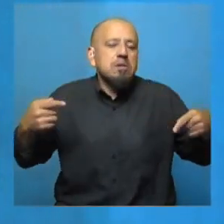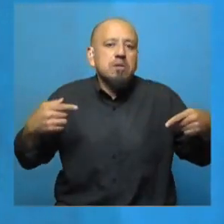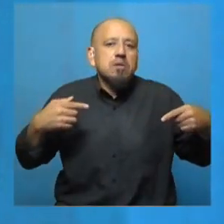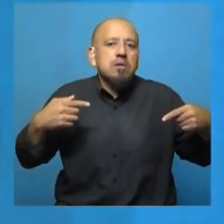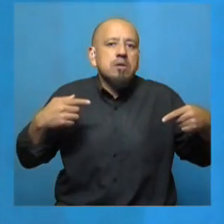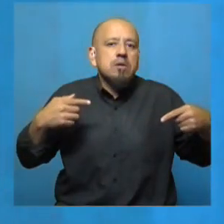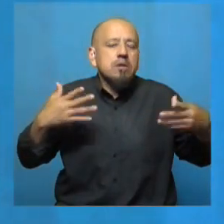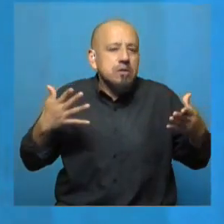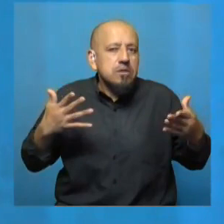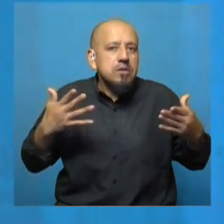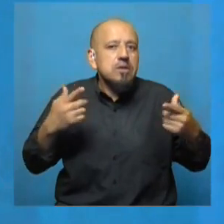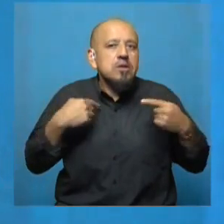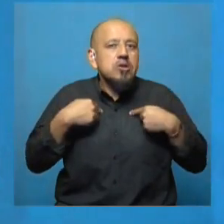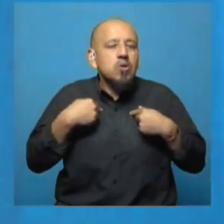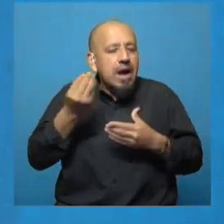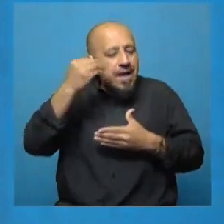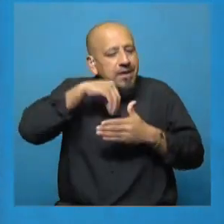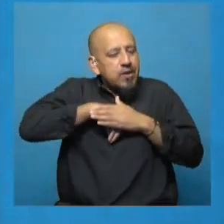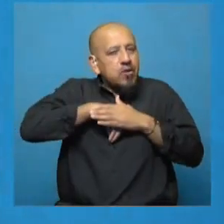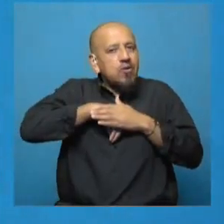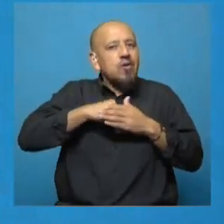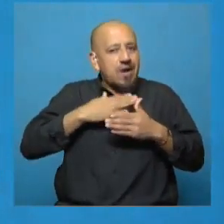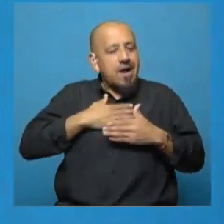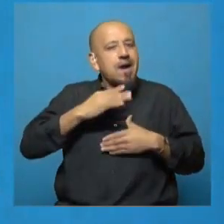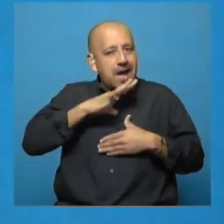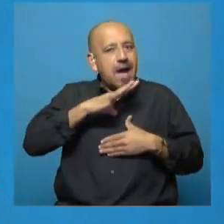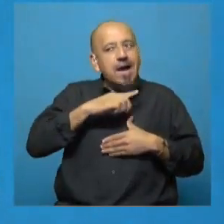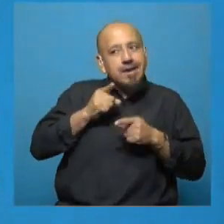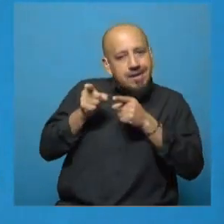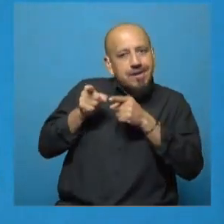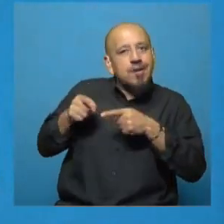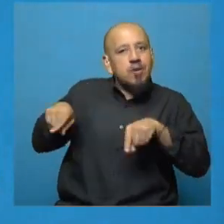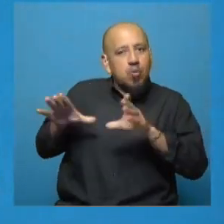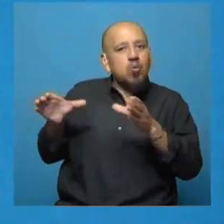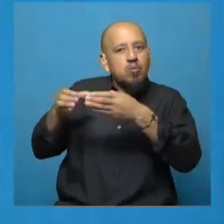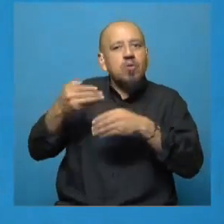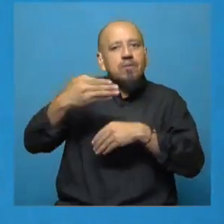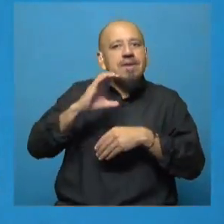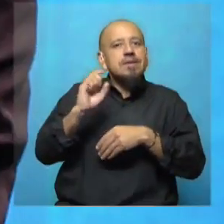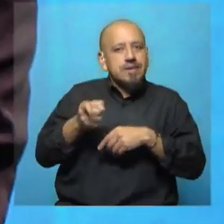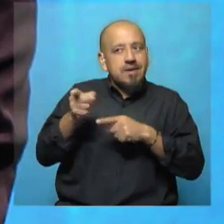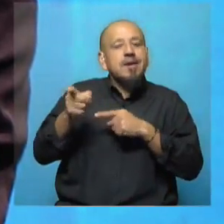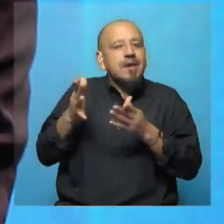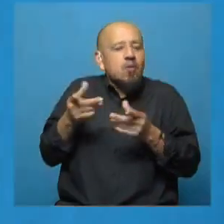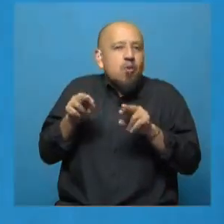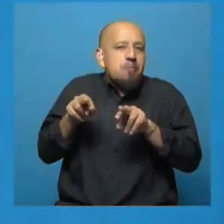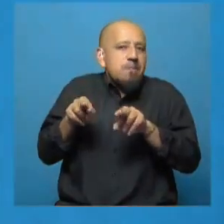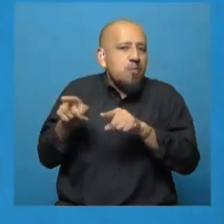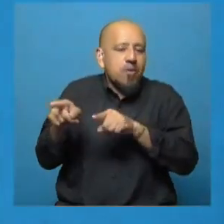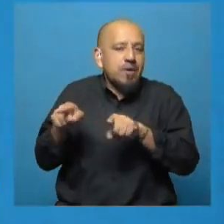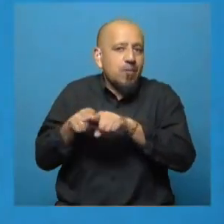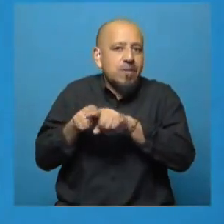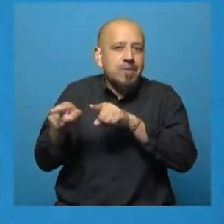Este internamente siento que que sigo estando en ese grupo es como Sí sí es así